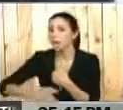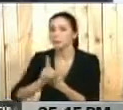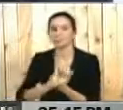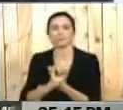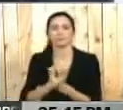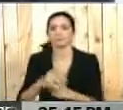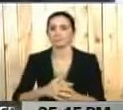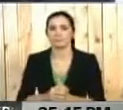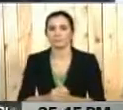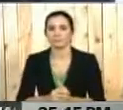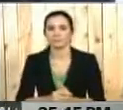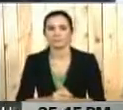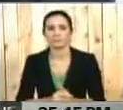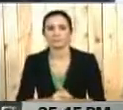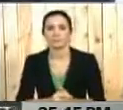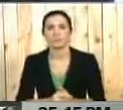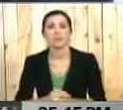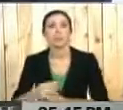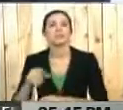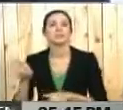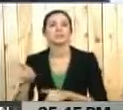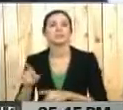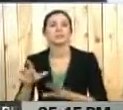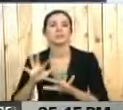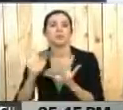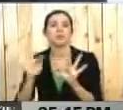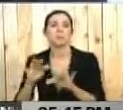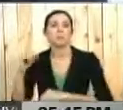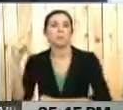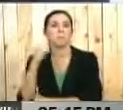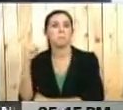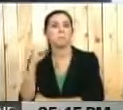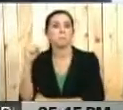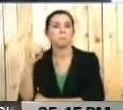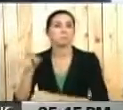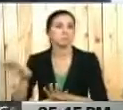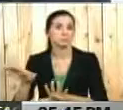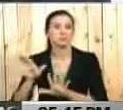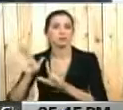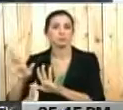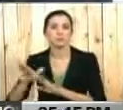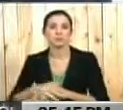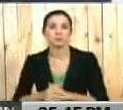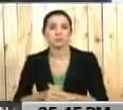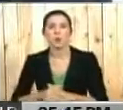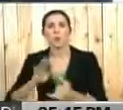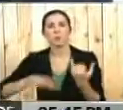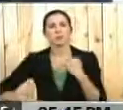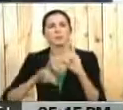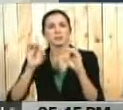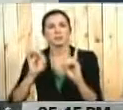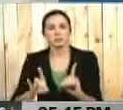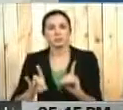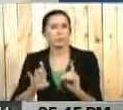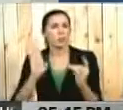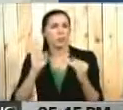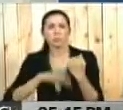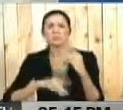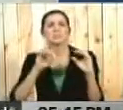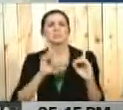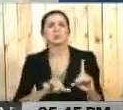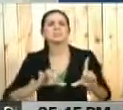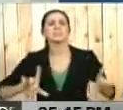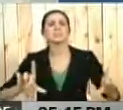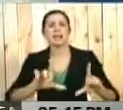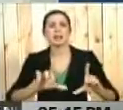estén en una situación de desacato. Luego, en una decisión de la última de la Sala Constitucional, ya